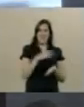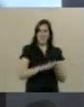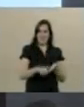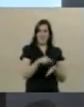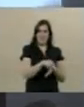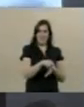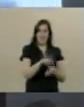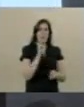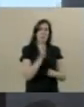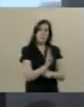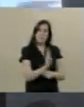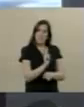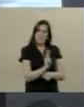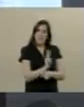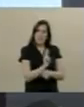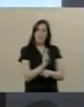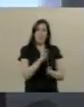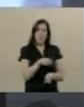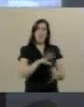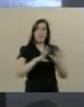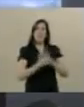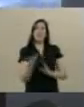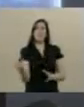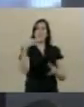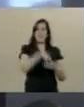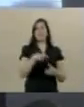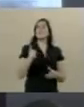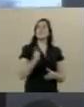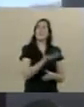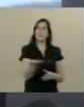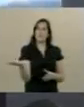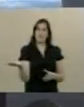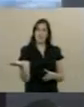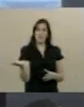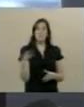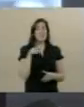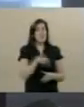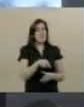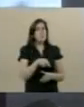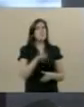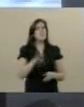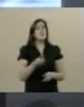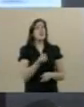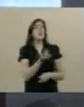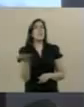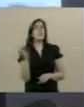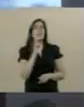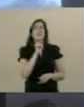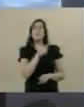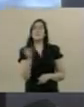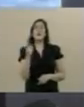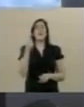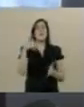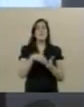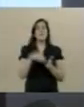cobertura, de protección, de inclusión social y está relacionado con 1.917